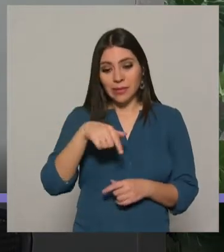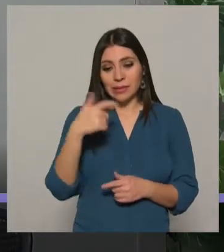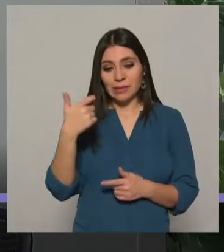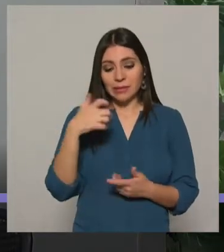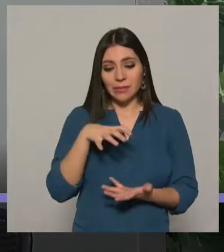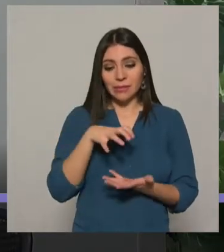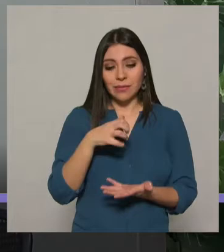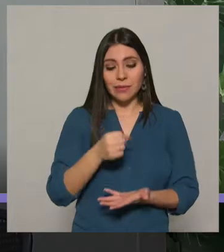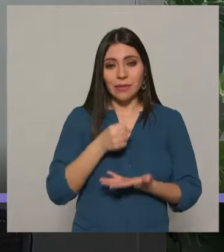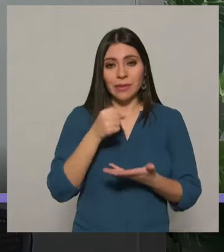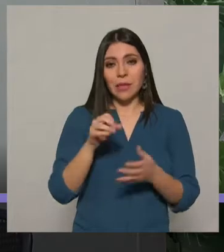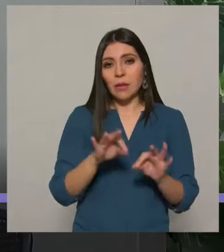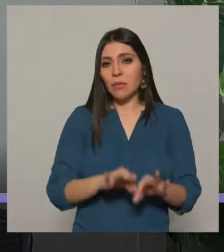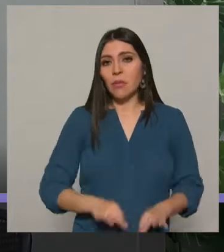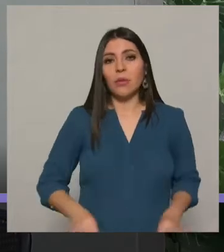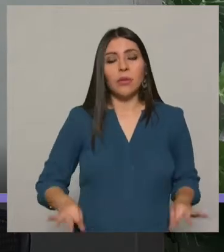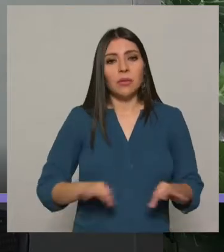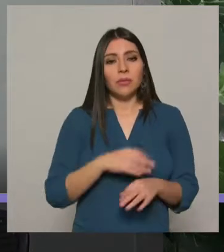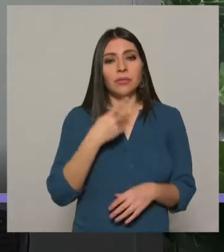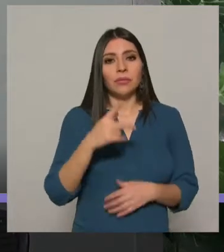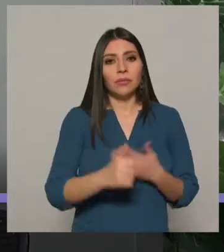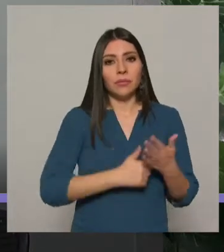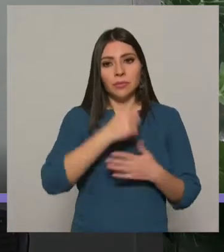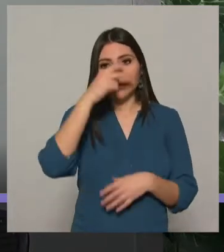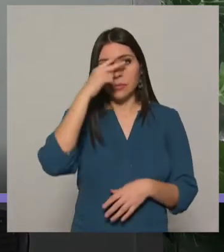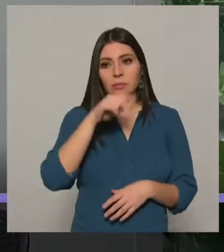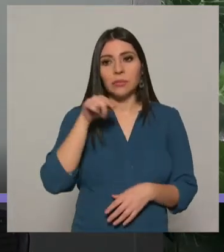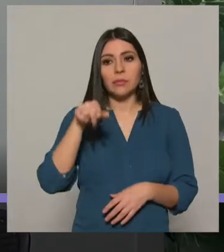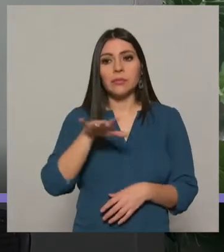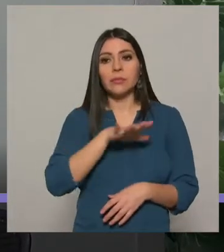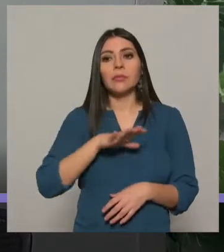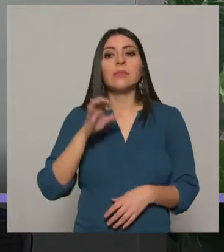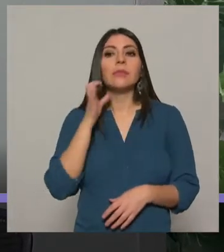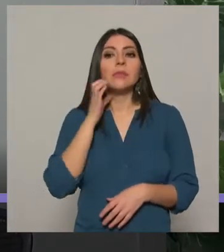México. Es un tema que en el Congreso lo tenemos que analizar,